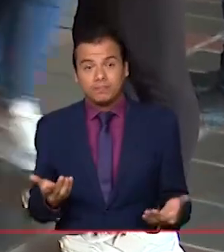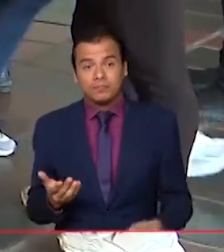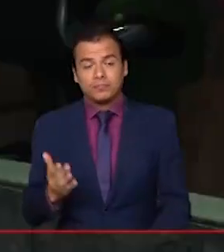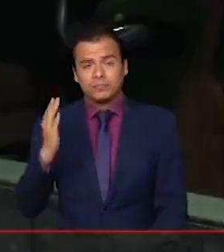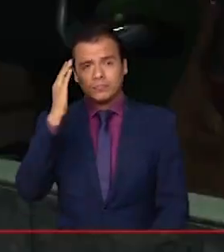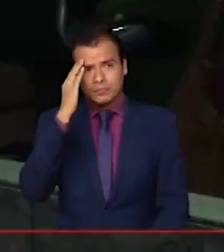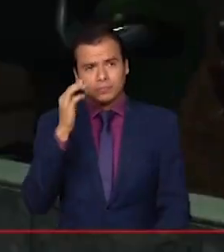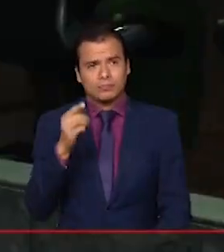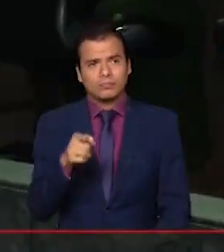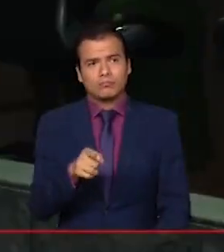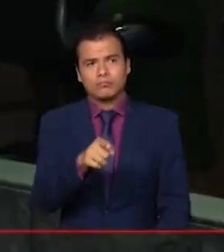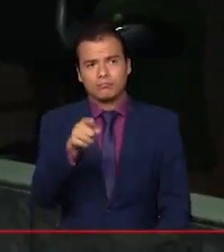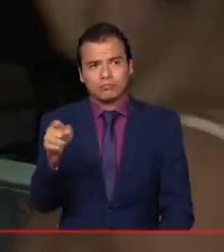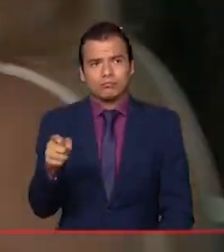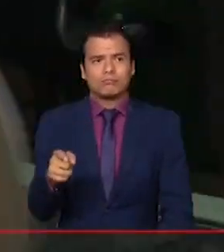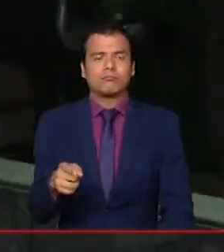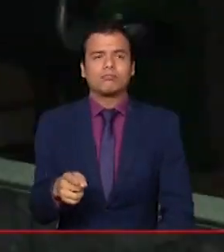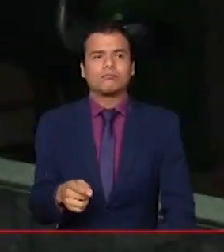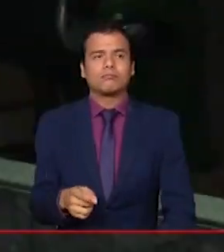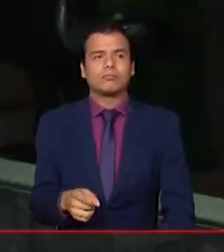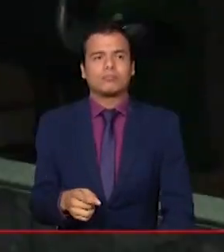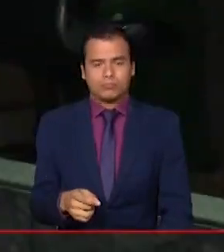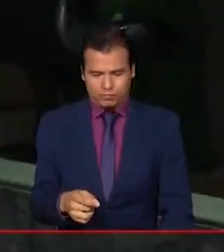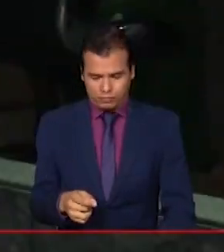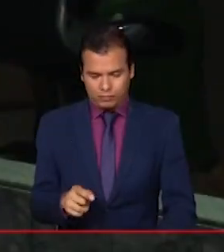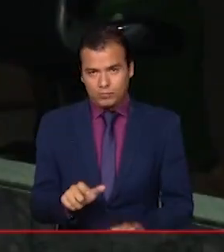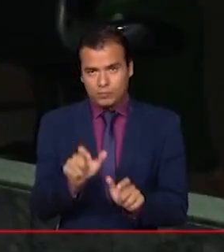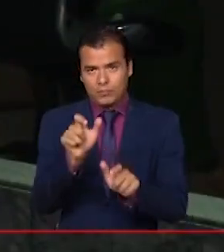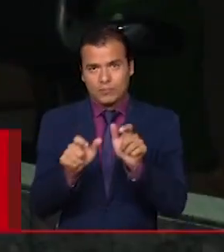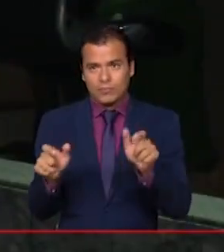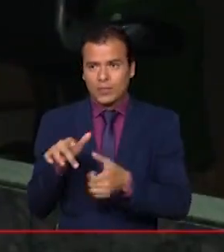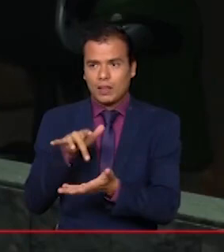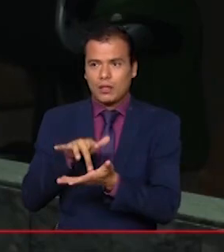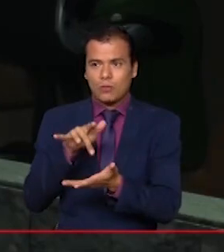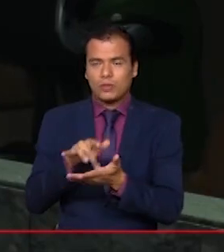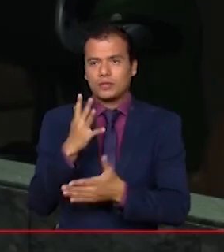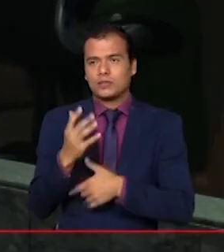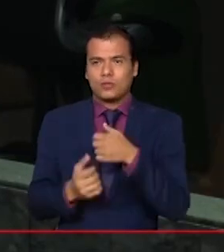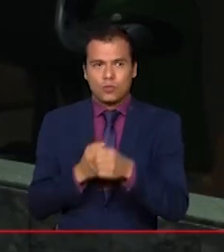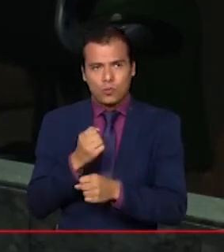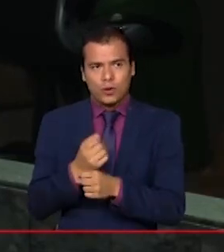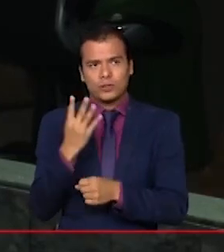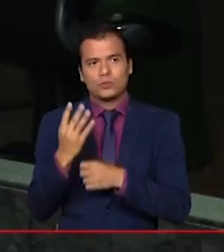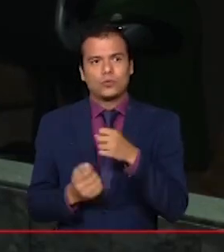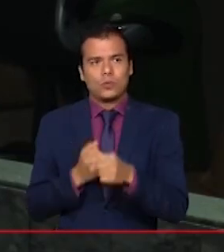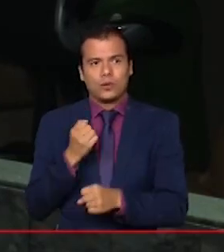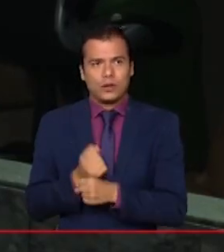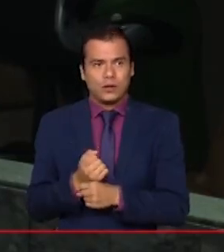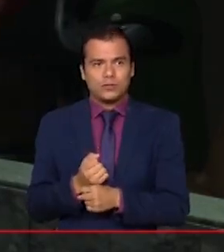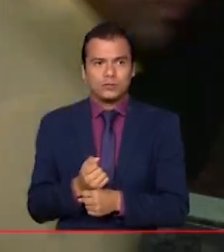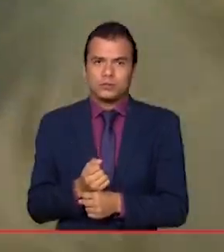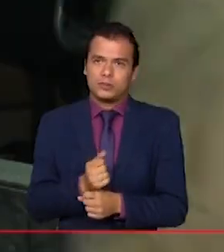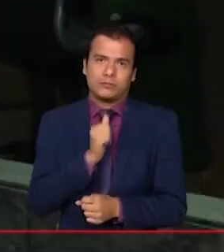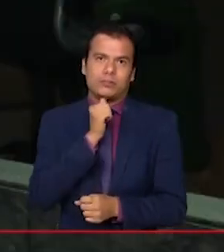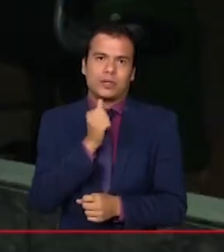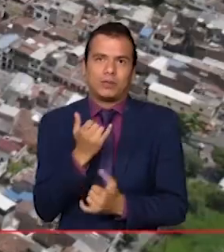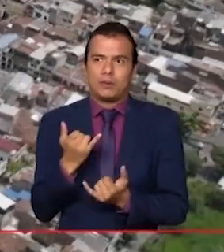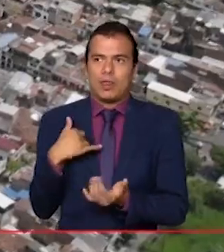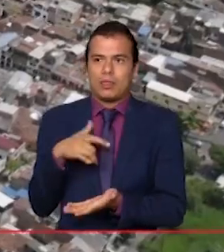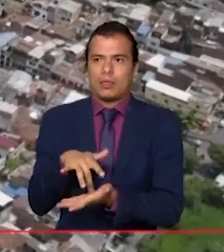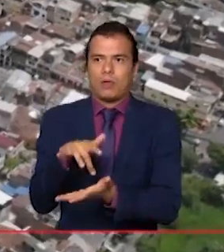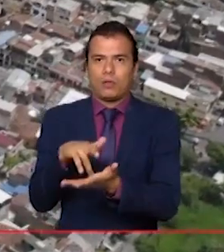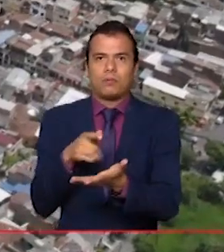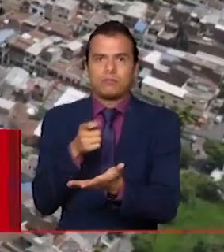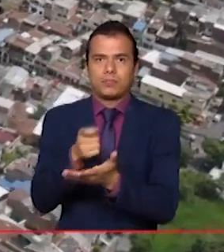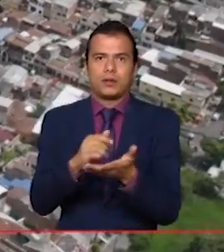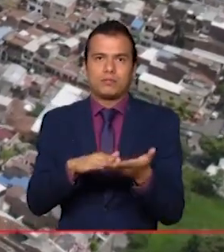las personas que tienen 4, 5 vigencias hoy en mora, pues se les hace cada día más difícil ponerse